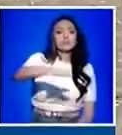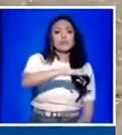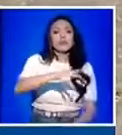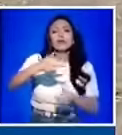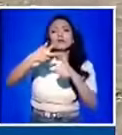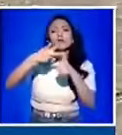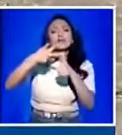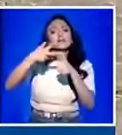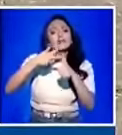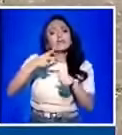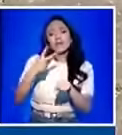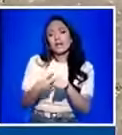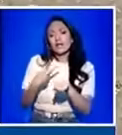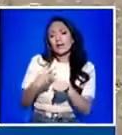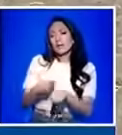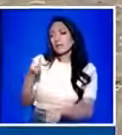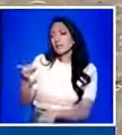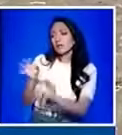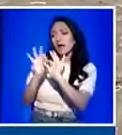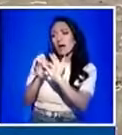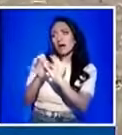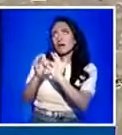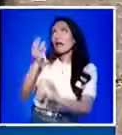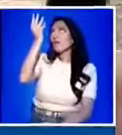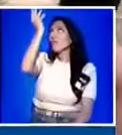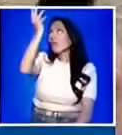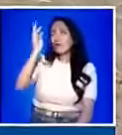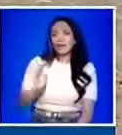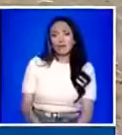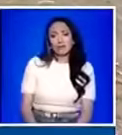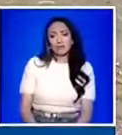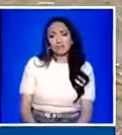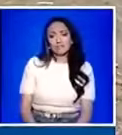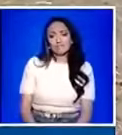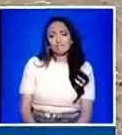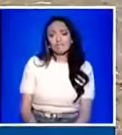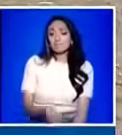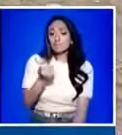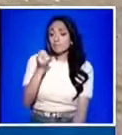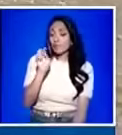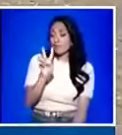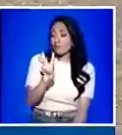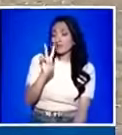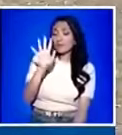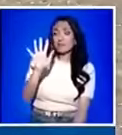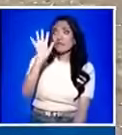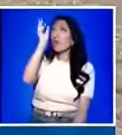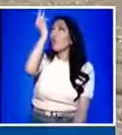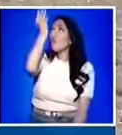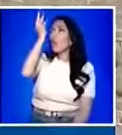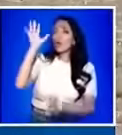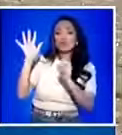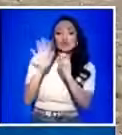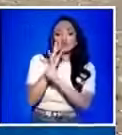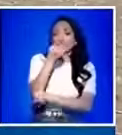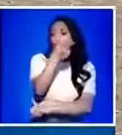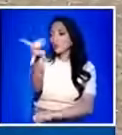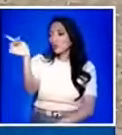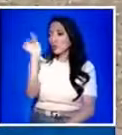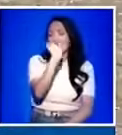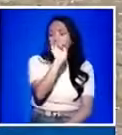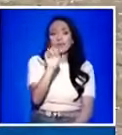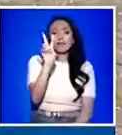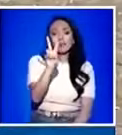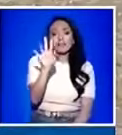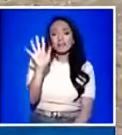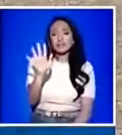tercera vez que venimos a reponer las luminarias. ¿Cuántas serán? Son 25 luminarias en total, que todos los elementos